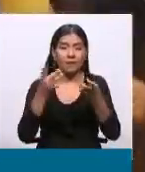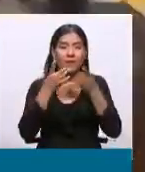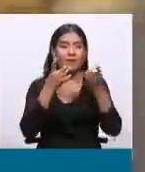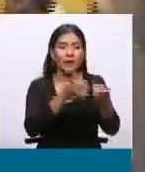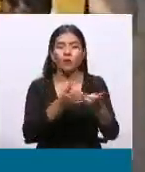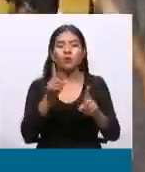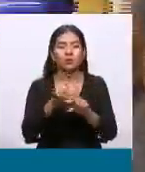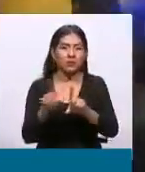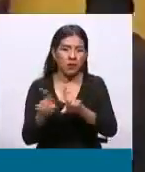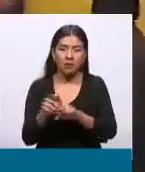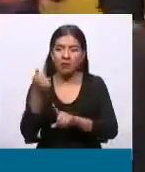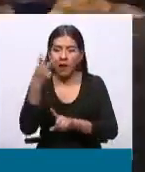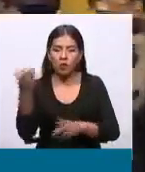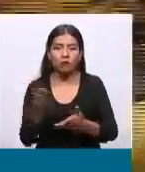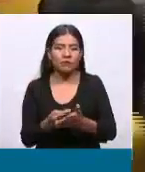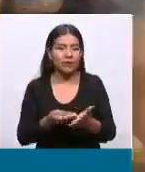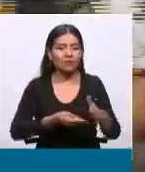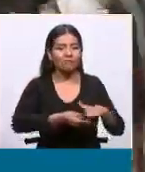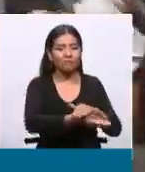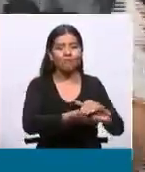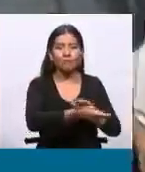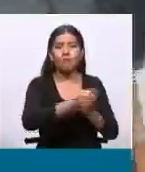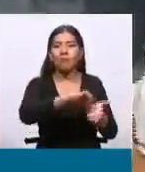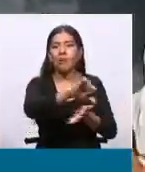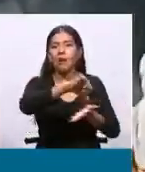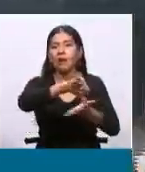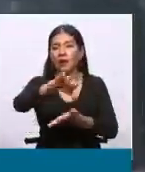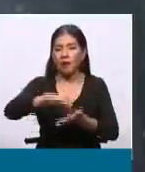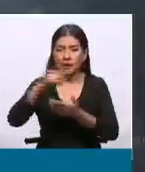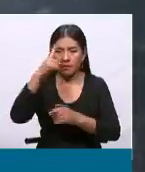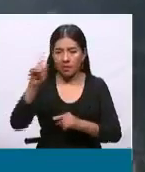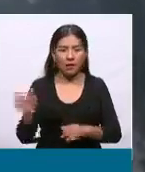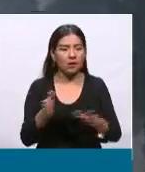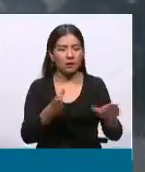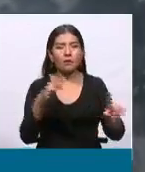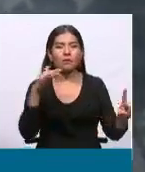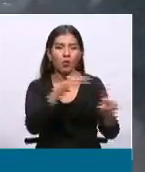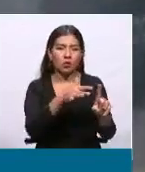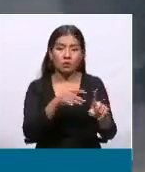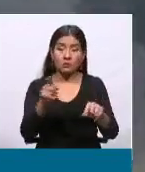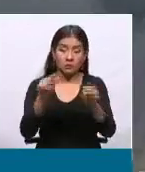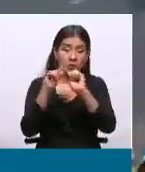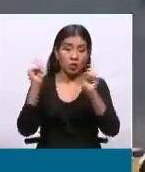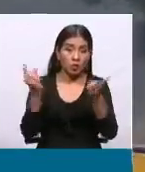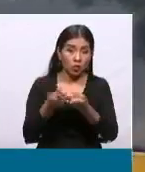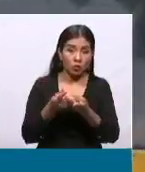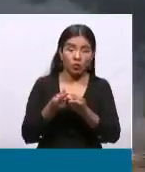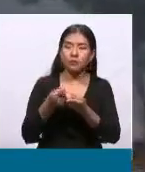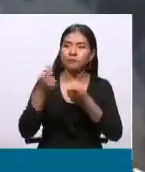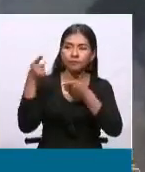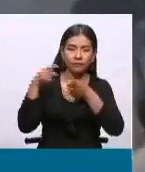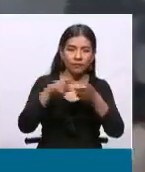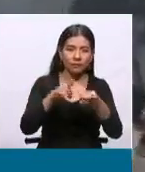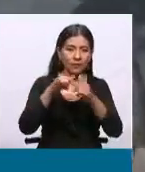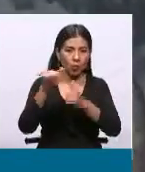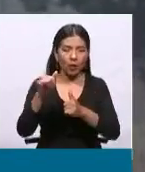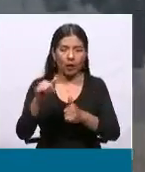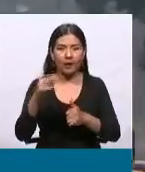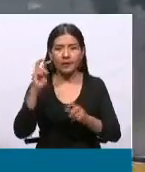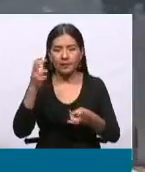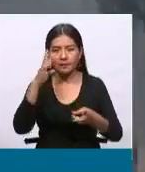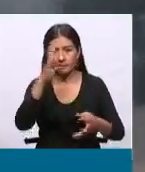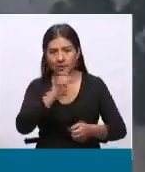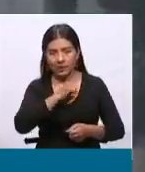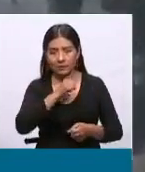grupos, pero no solamente dentro del país, Iván, recordemos de que estos grupos paramilitares paraestatal, como se han